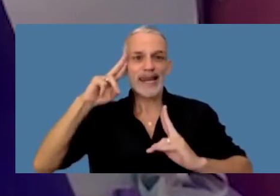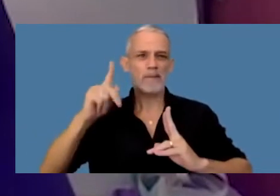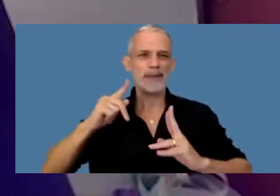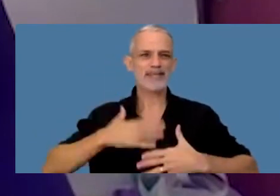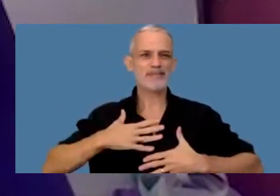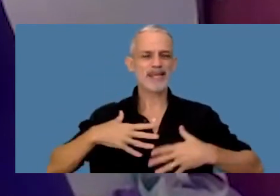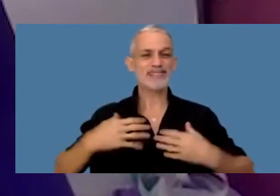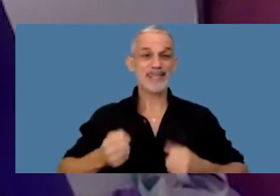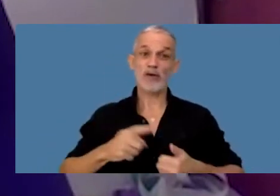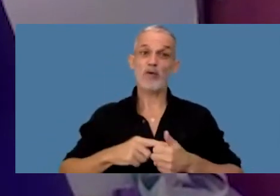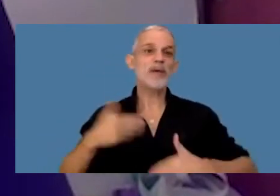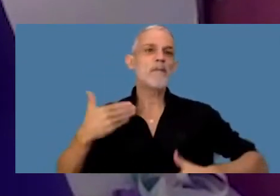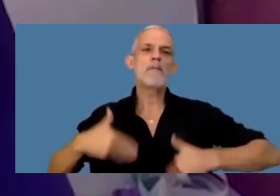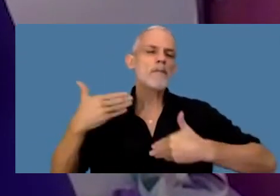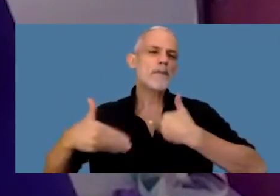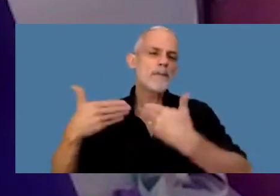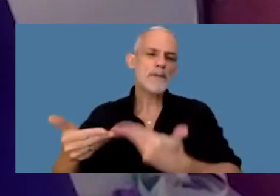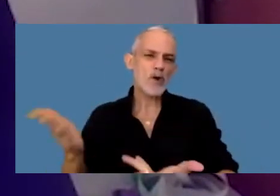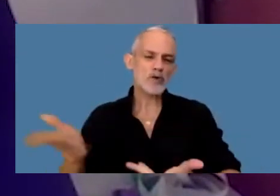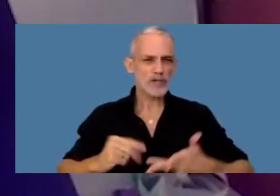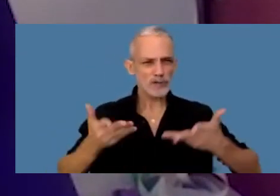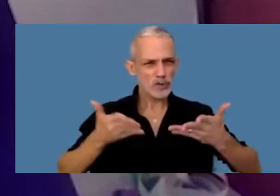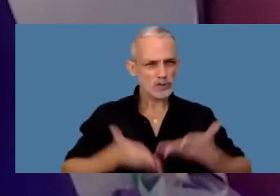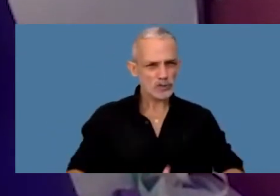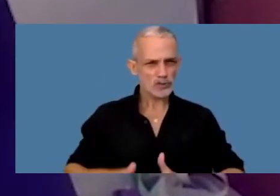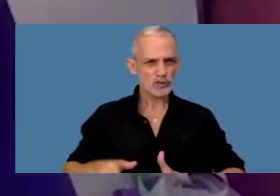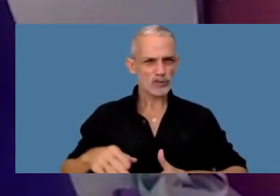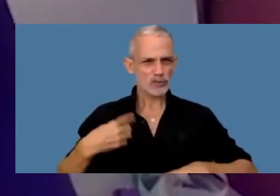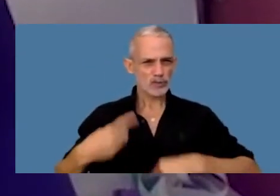circunscribe a los médicos